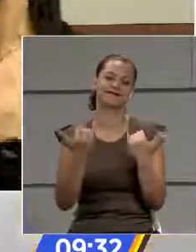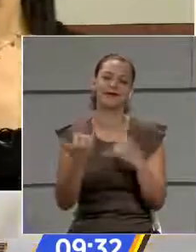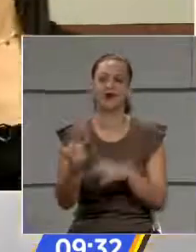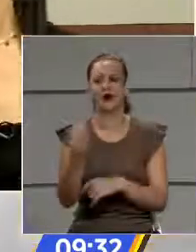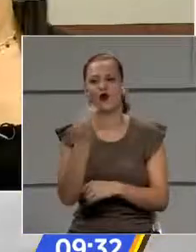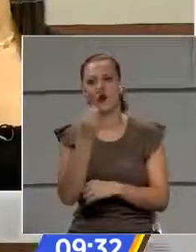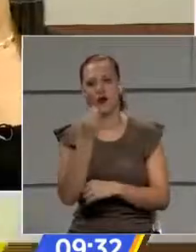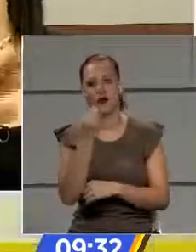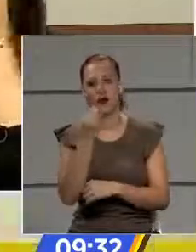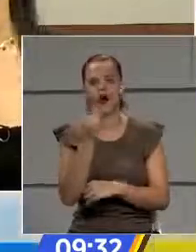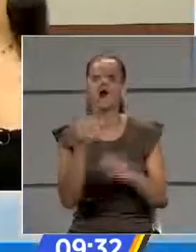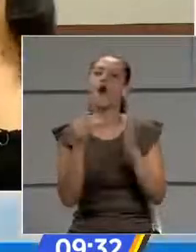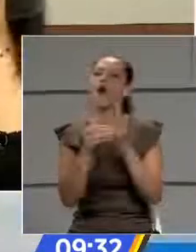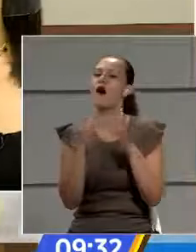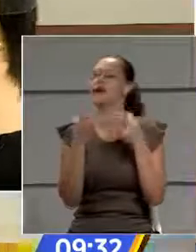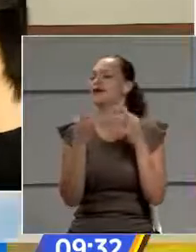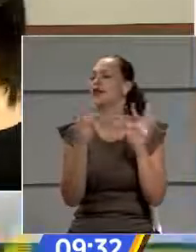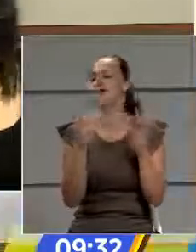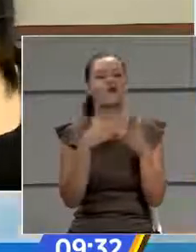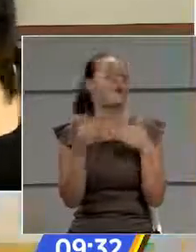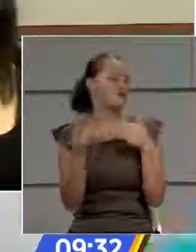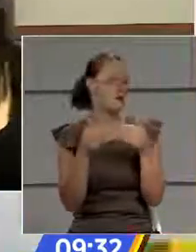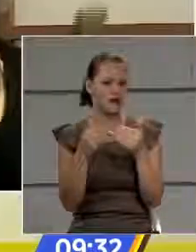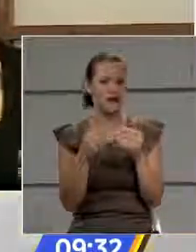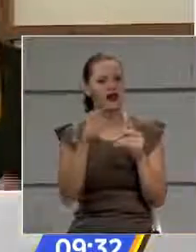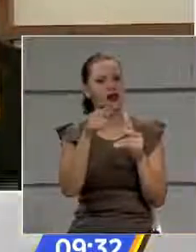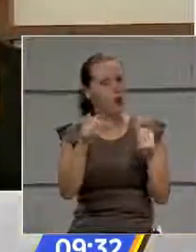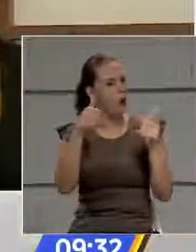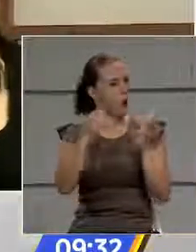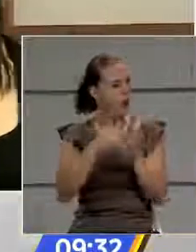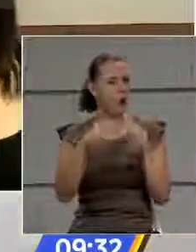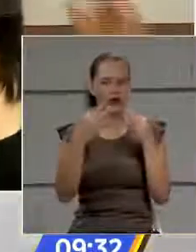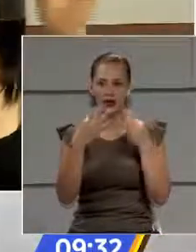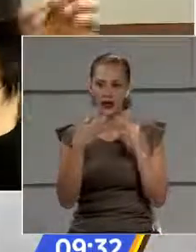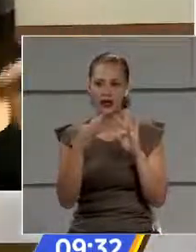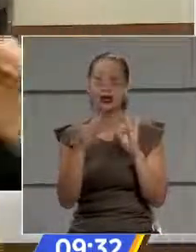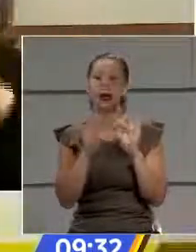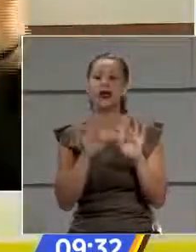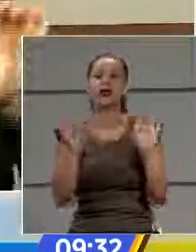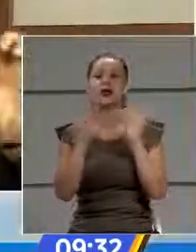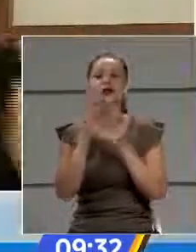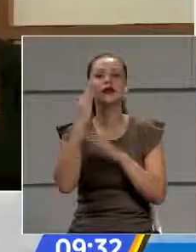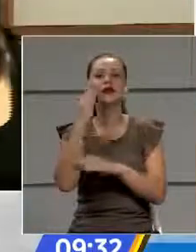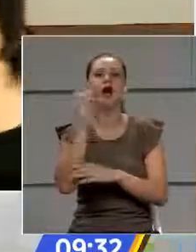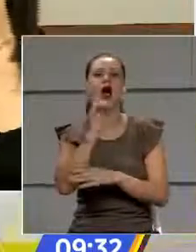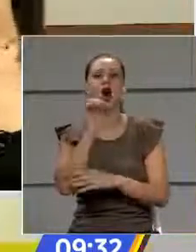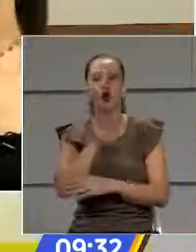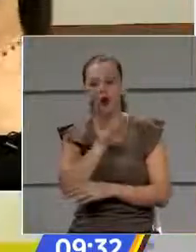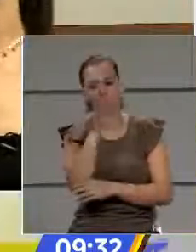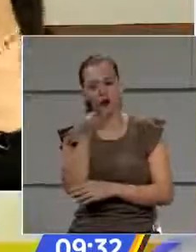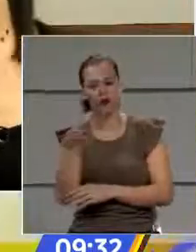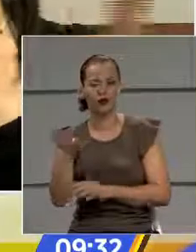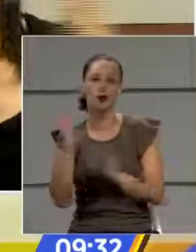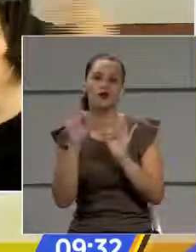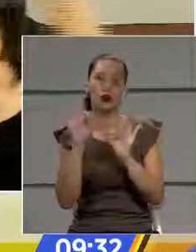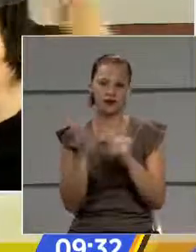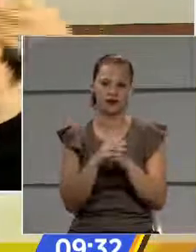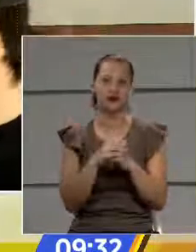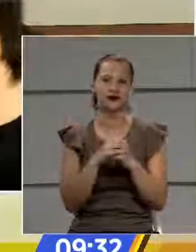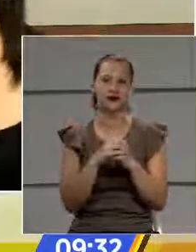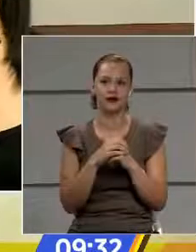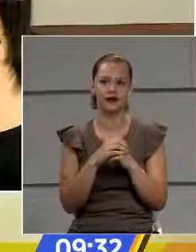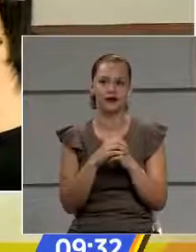comió. Hay que volverlo a intentar. No importa, no pasa nada. Okay. Niños y niñas, lo volvemos a intentar. Lo importante es que sepamos hacia dónde tenemos que ir. Muy bien. Okay. Eso,